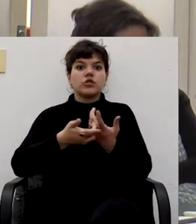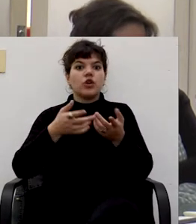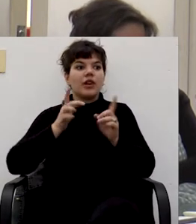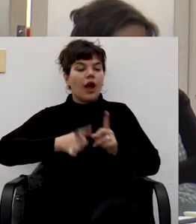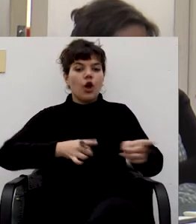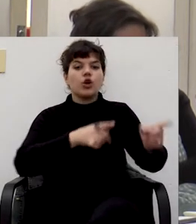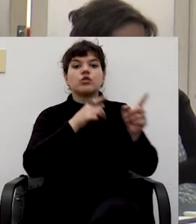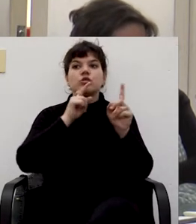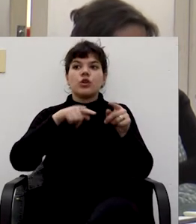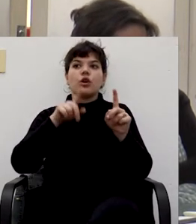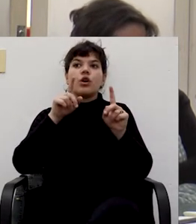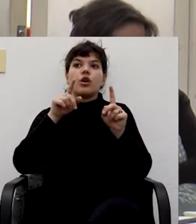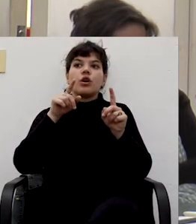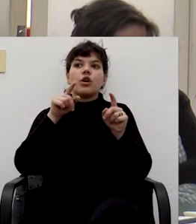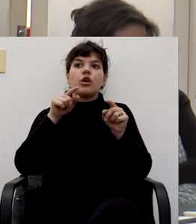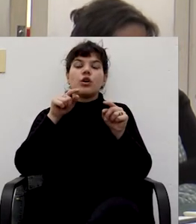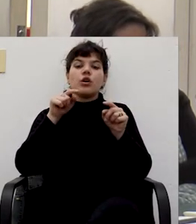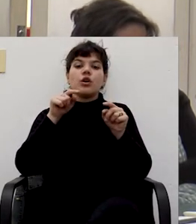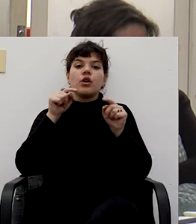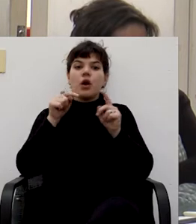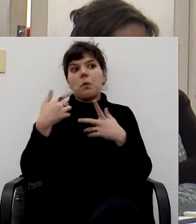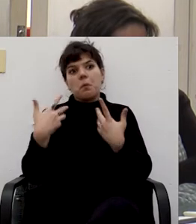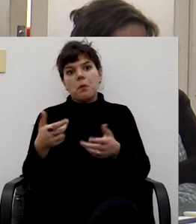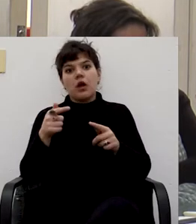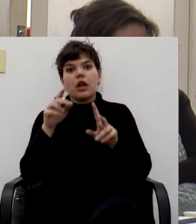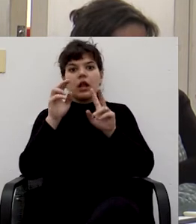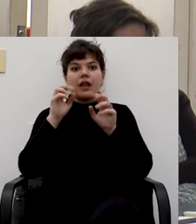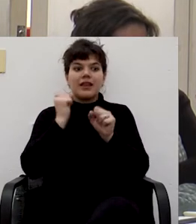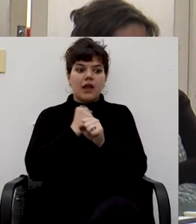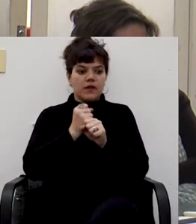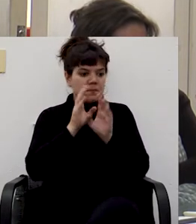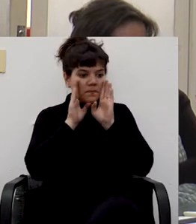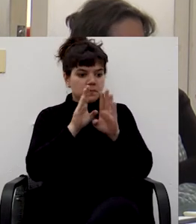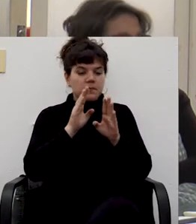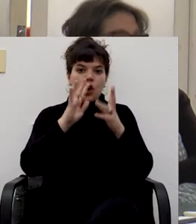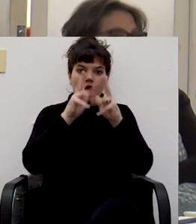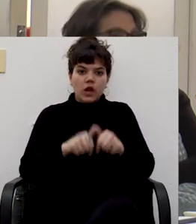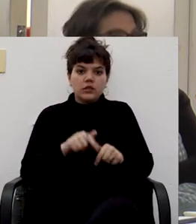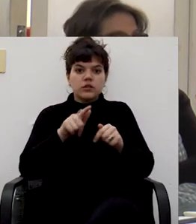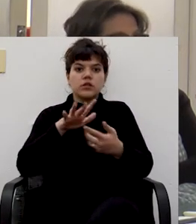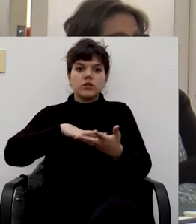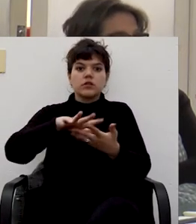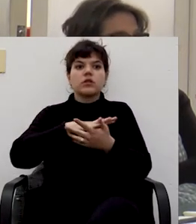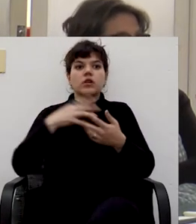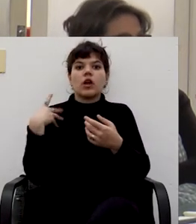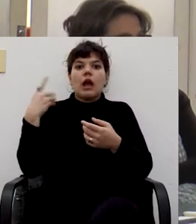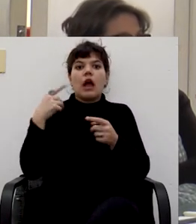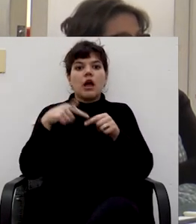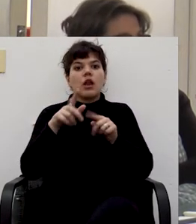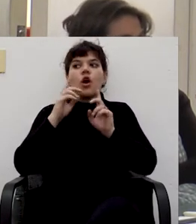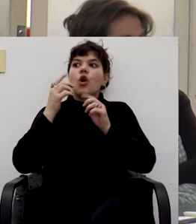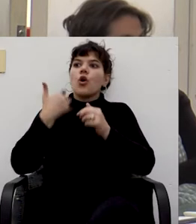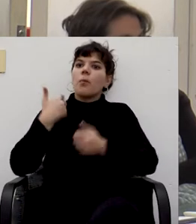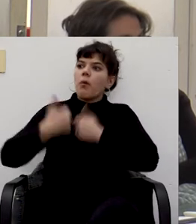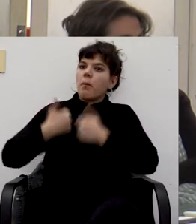oportunidad de compartir eso. Trabaja sobre el modo de entrada, las organizaciones, los cargos, las funciones, las competencias